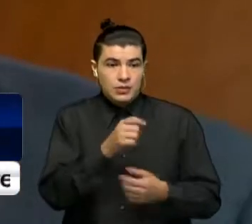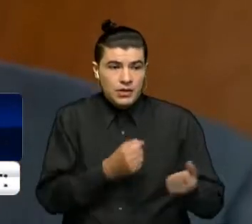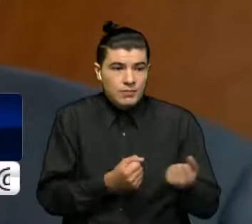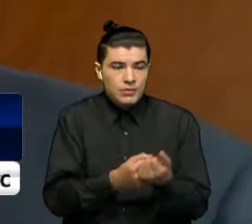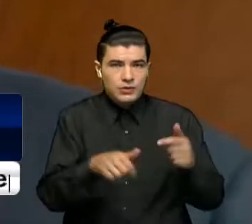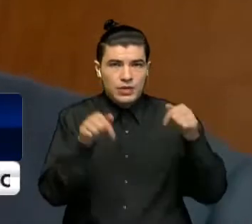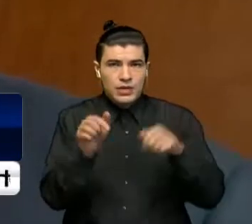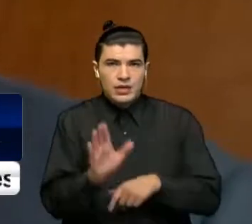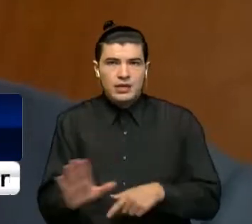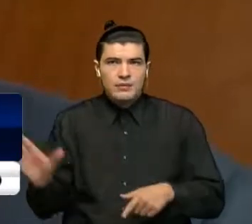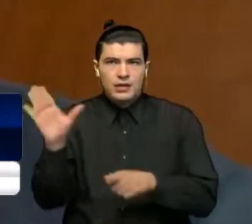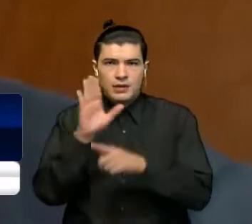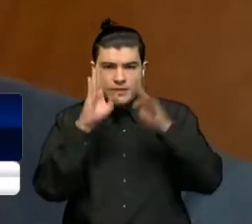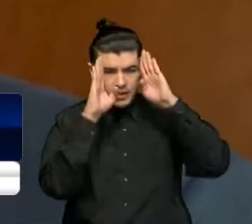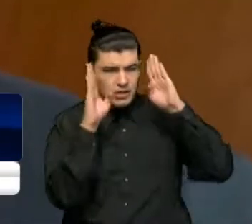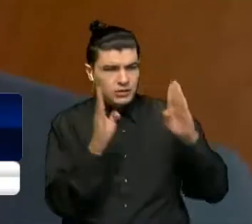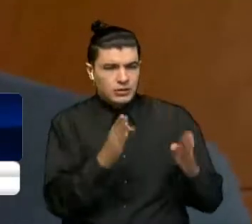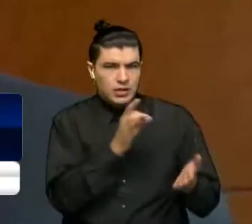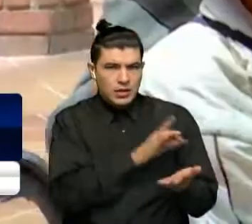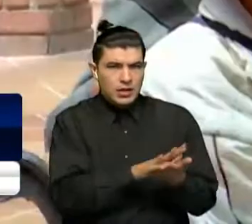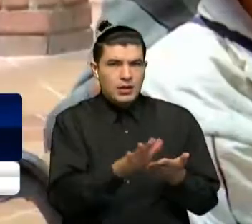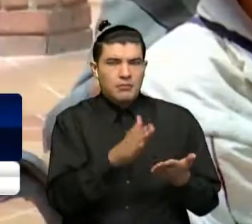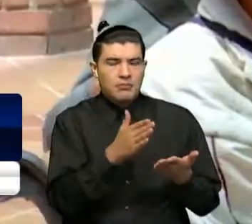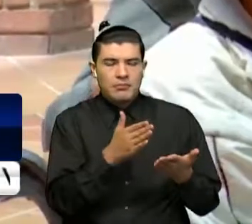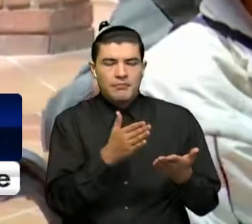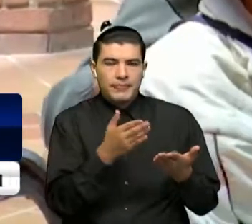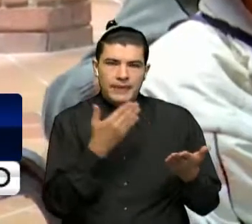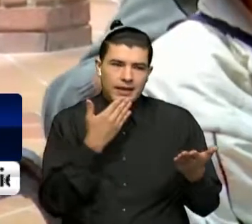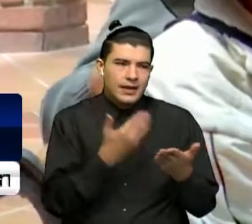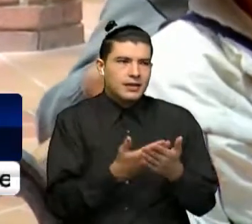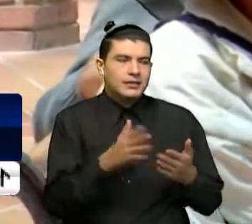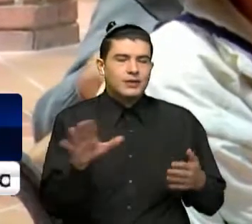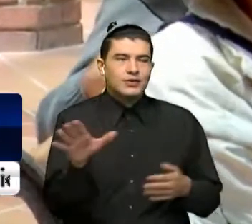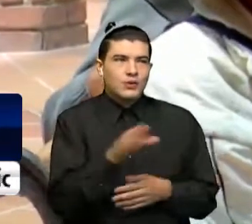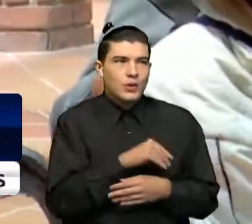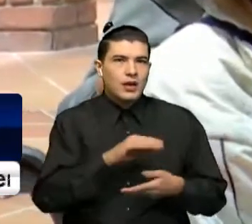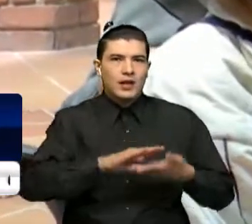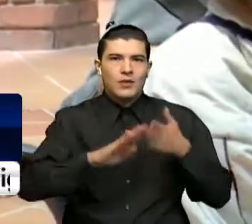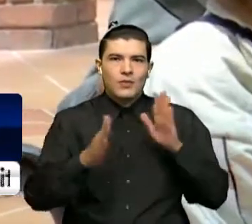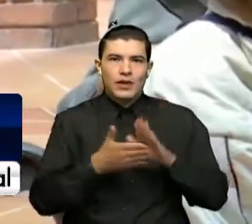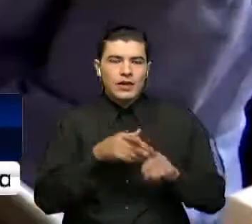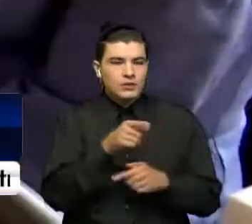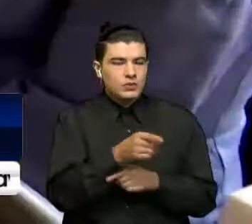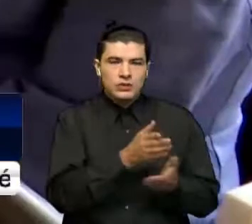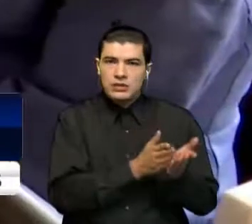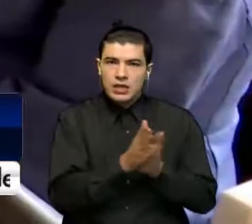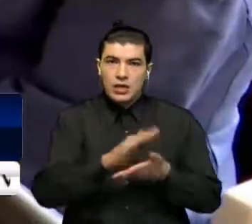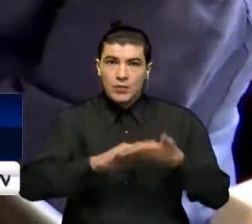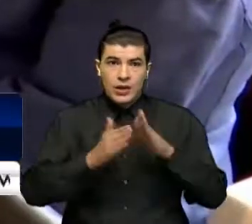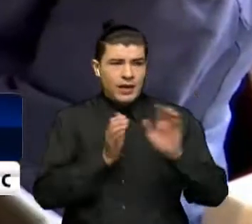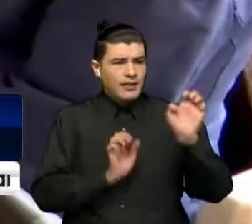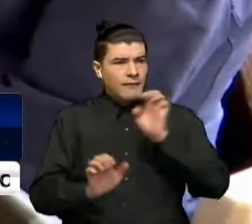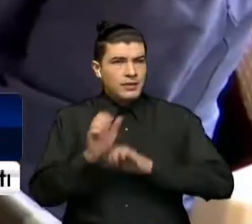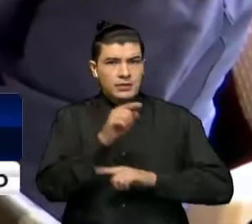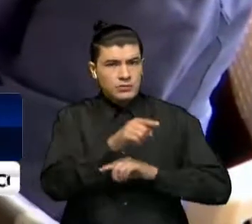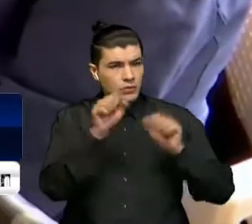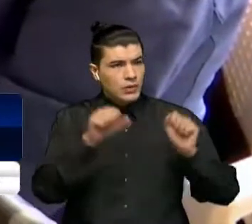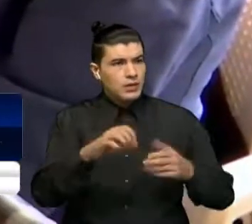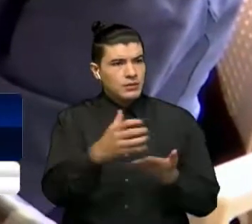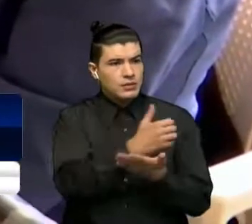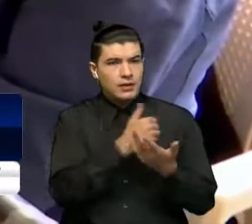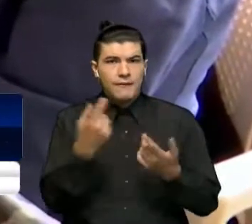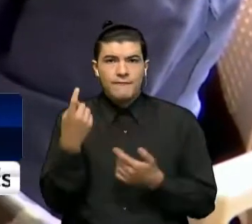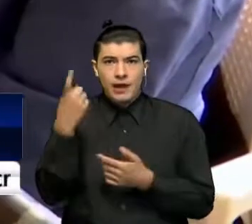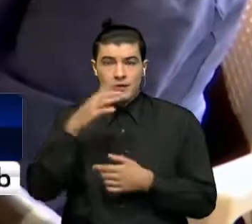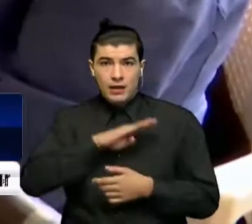departamento fue recibido con gratitud por la comunidad que sigue en su defensa para recuperar los dineros que le debe la administración municipal